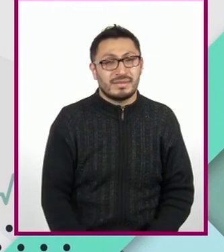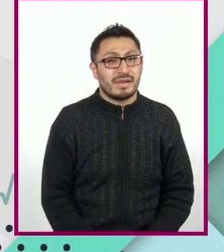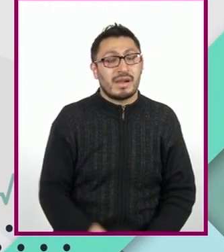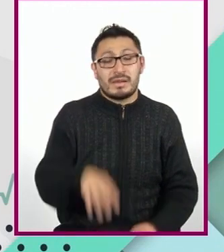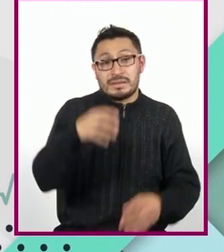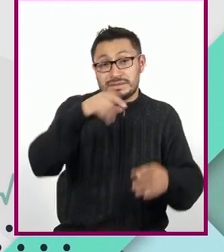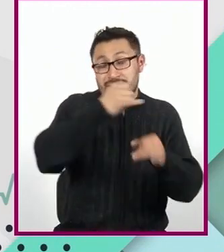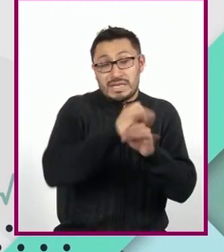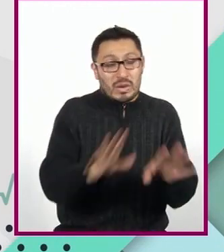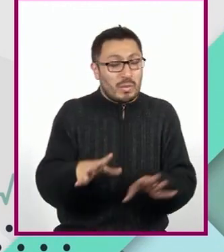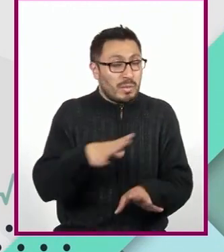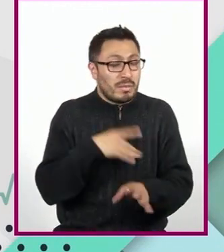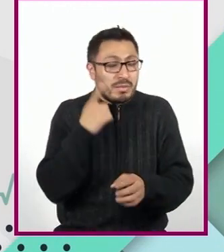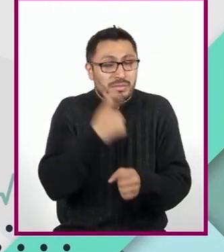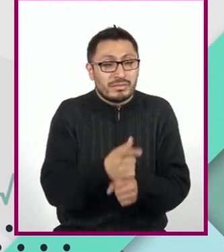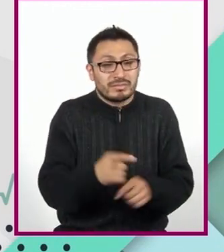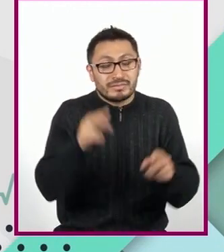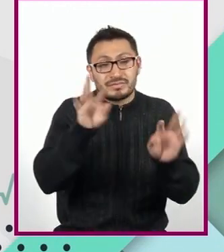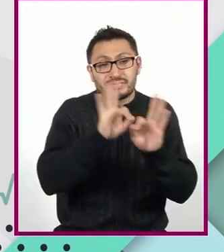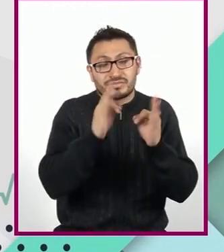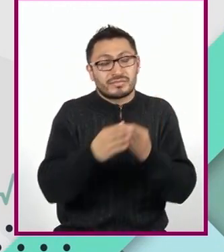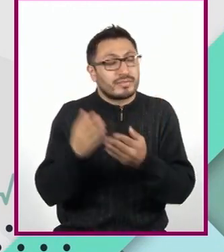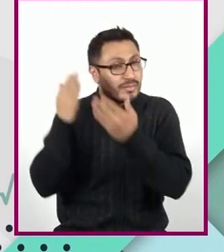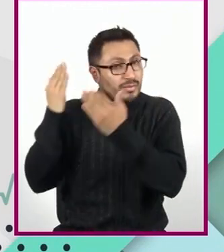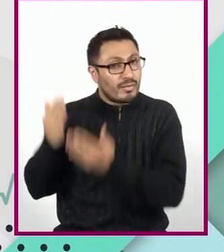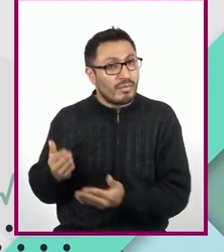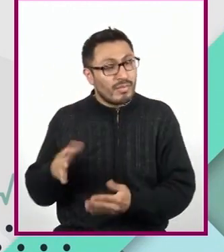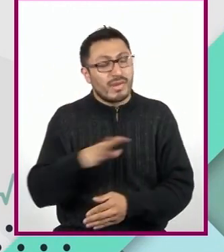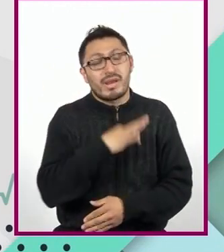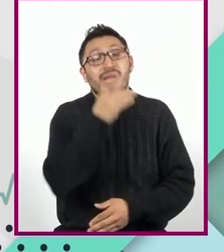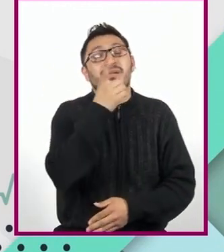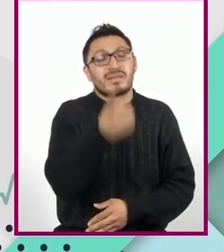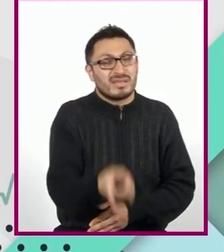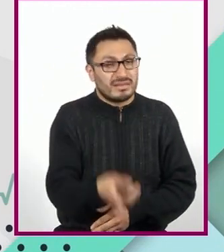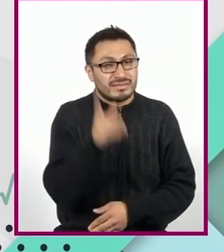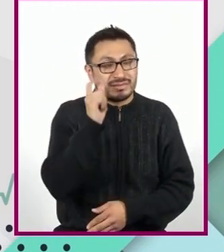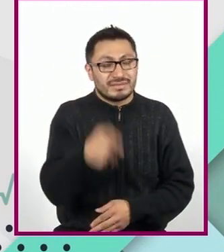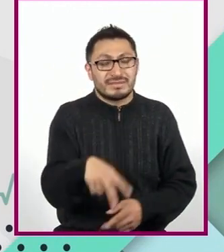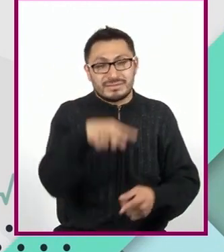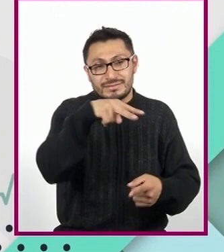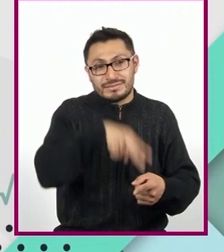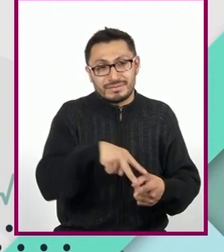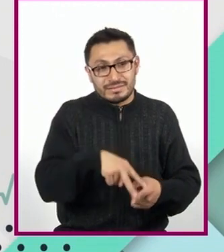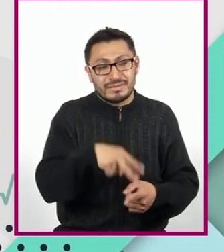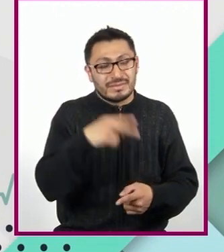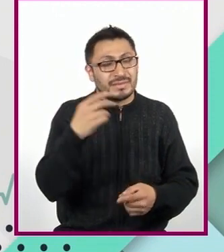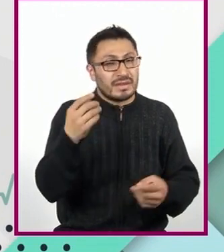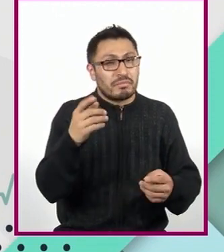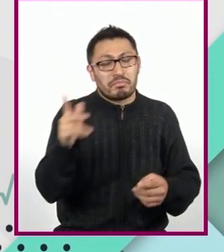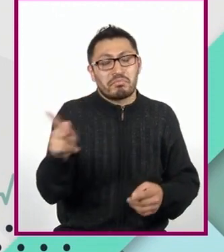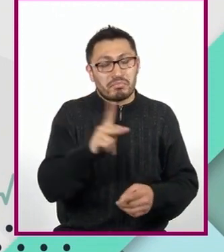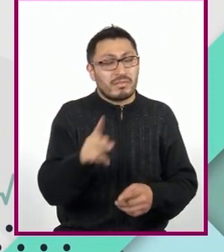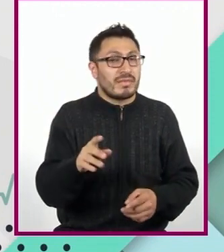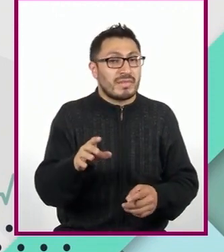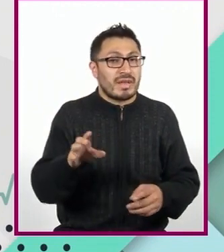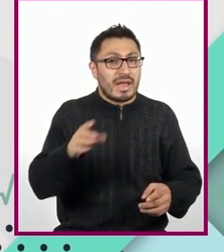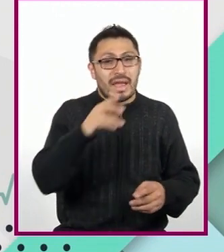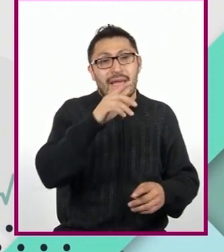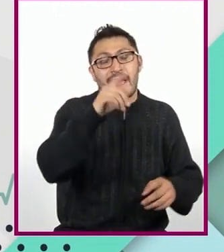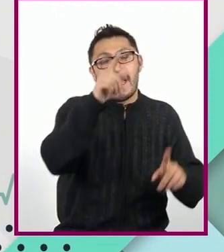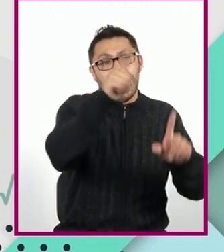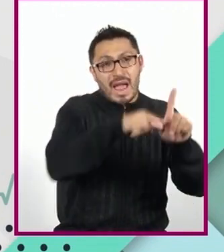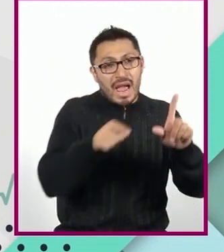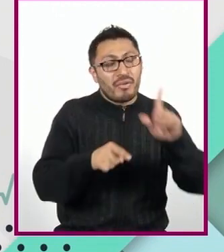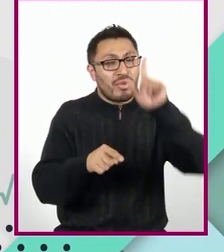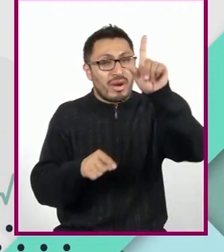los datos que obtenemos y la figura que podemos observar, podemos decir que el triángulo es congruente por el criterio ángulo, lado,